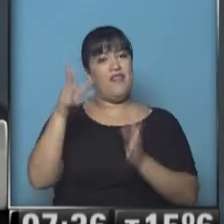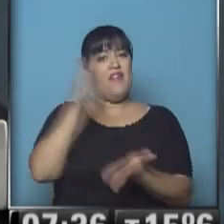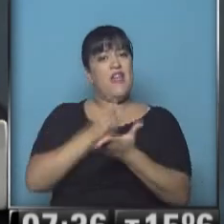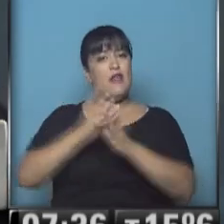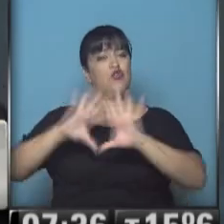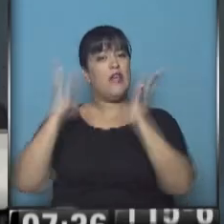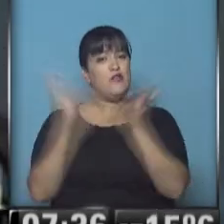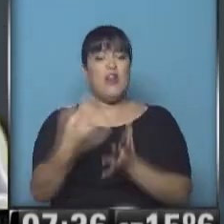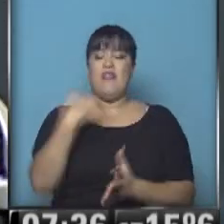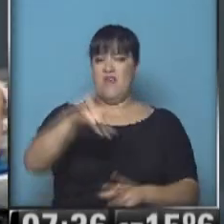la soberanía argentina